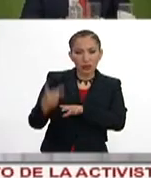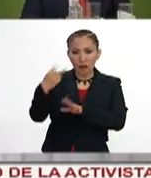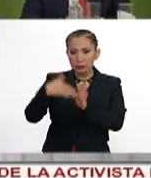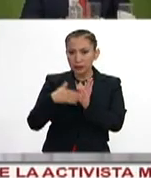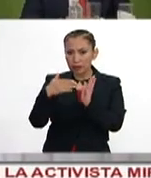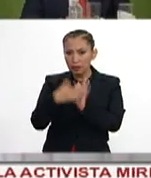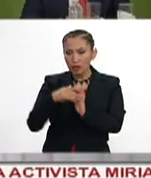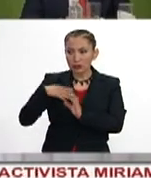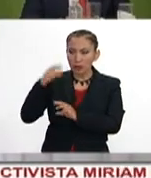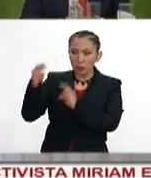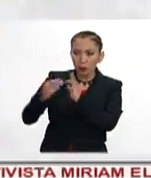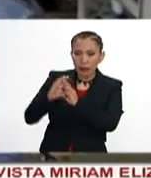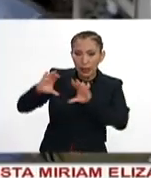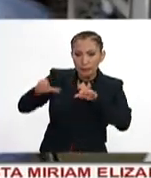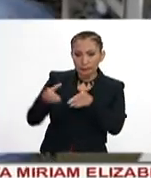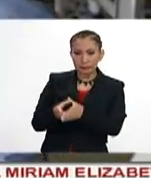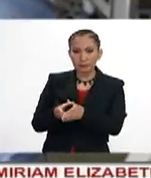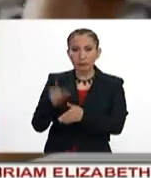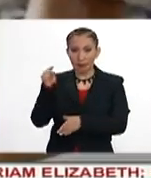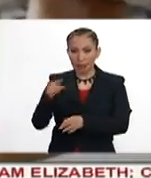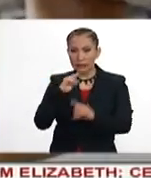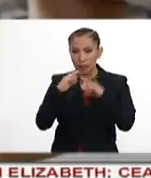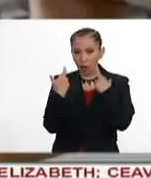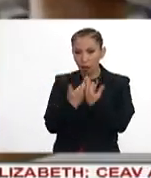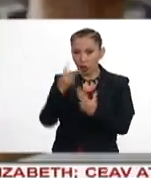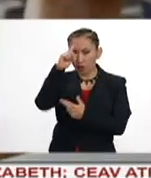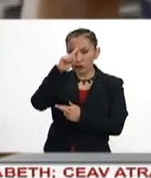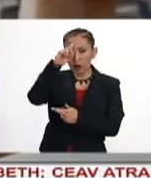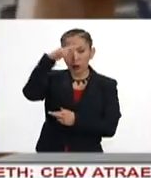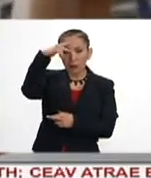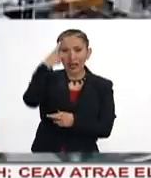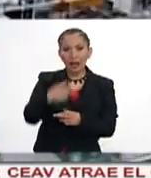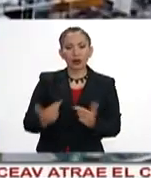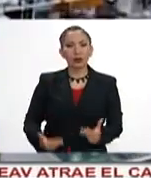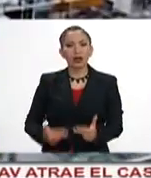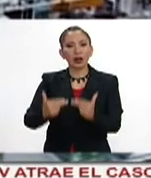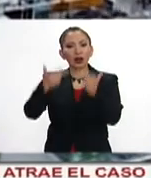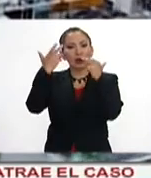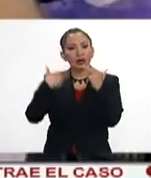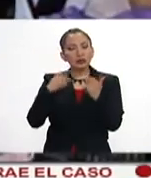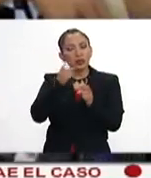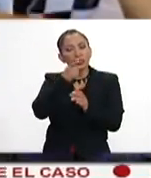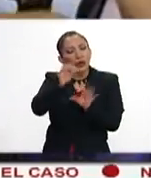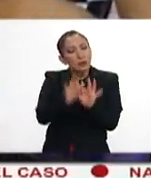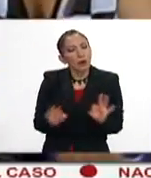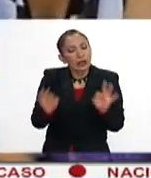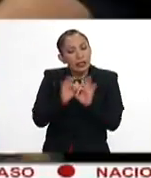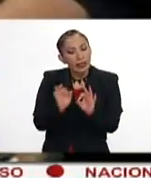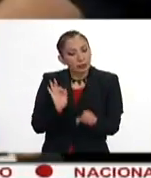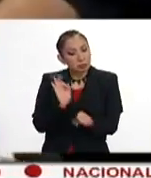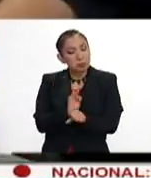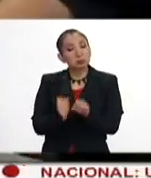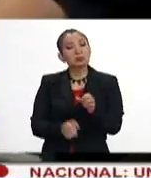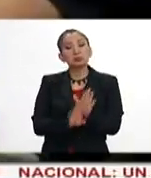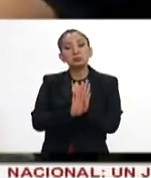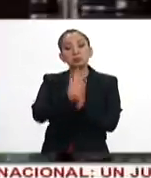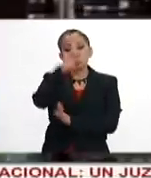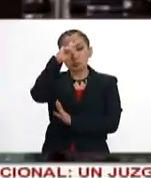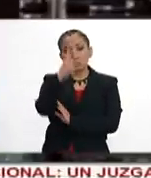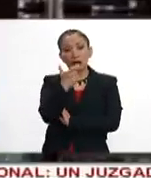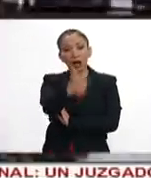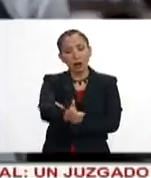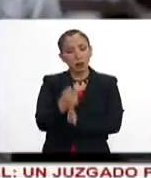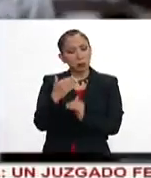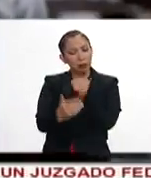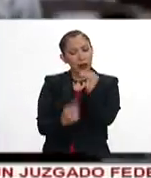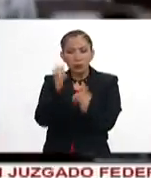2 millones a nivel global. Durante la sesión del Consejo Mexicano de Negocios, se resaltó la fortaleza de la economía nacional, que crece